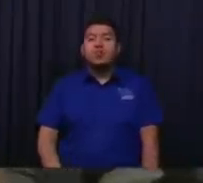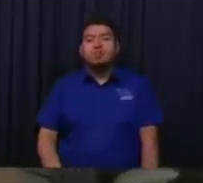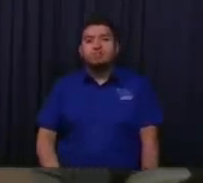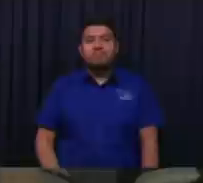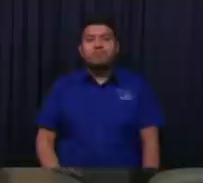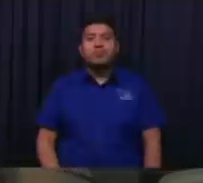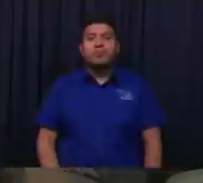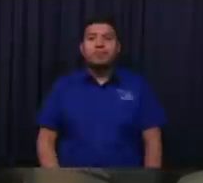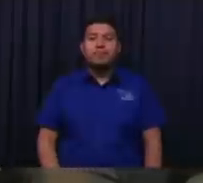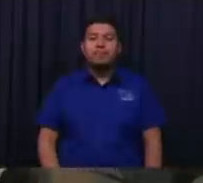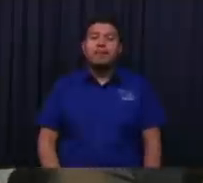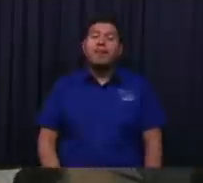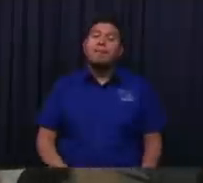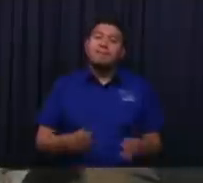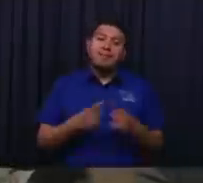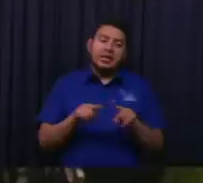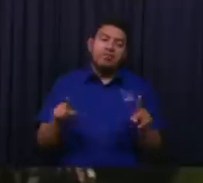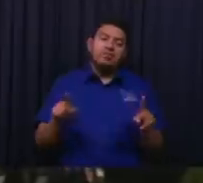Pero master es...